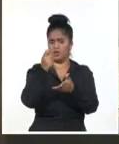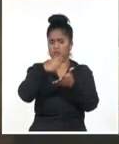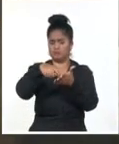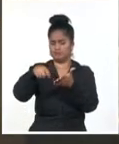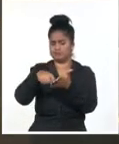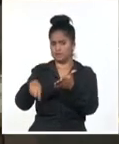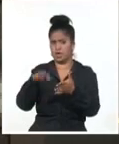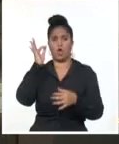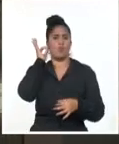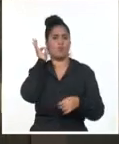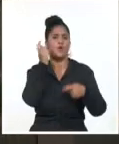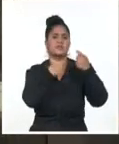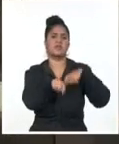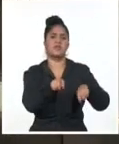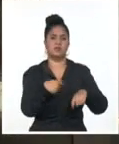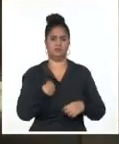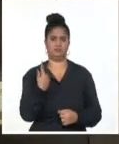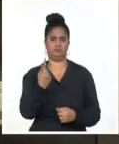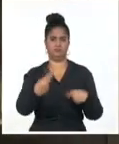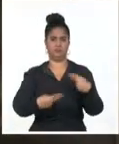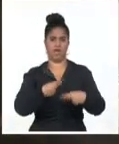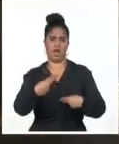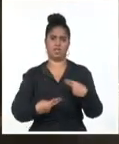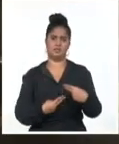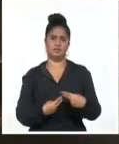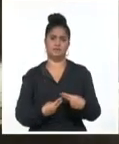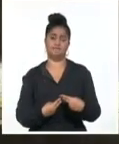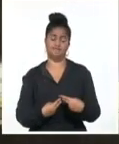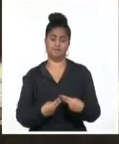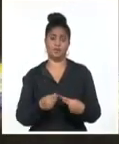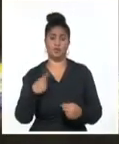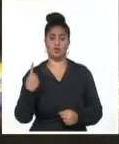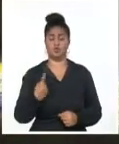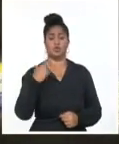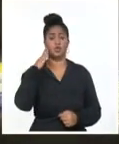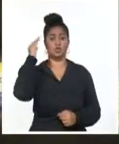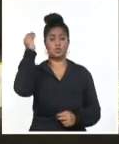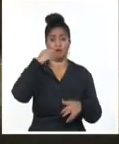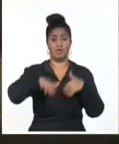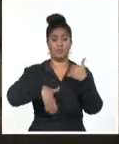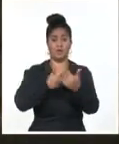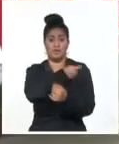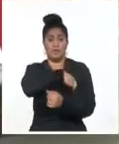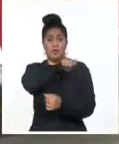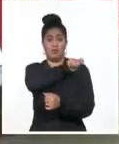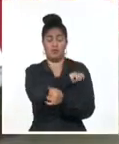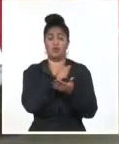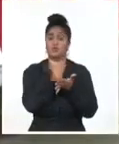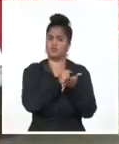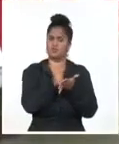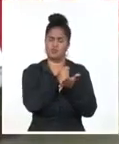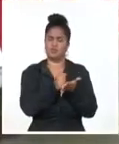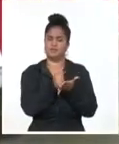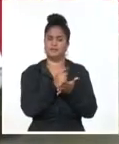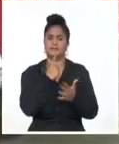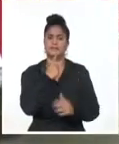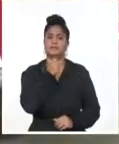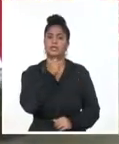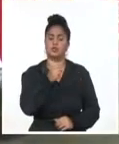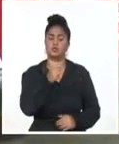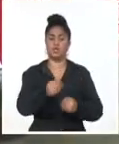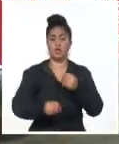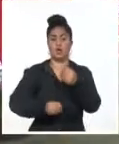En nuestras redes y perfiles personales hemos recepcionado varios comentarios y una denuncia directa sobre el